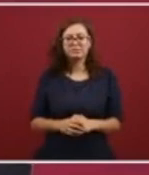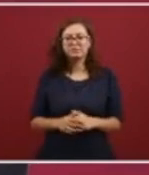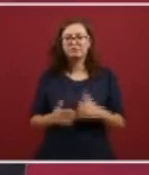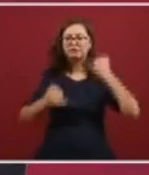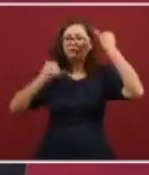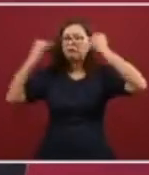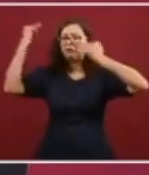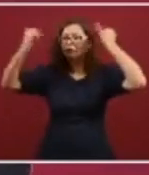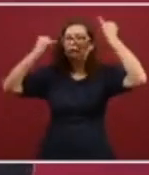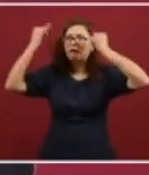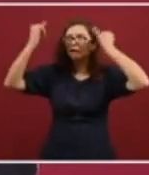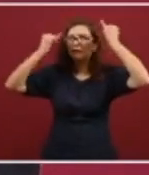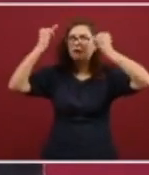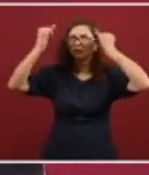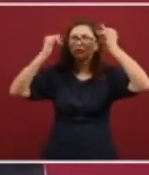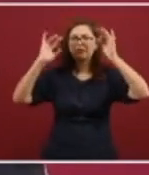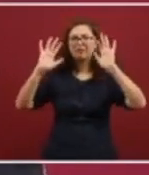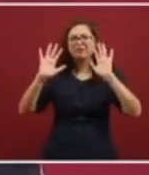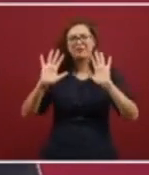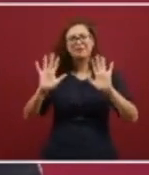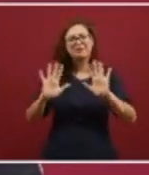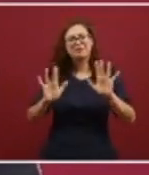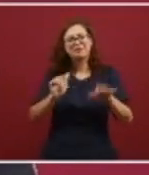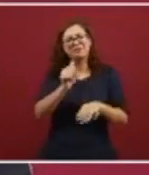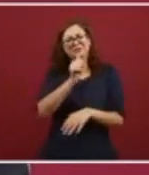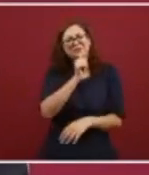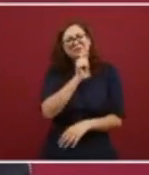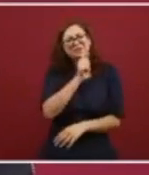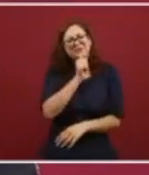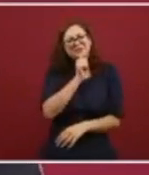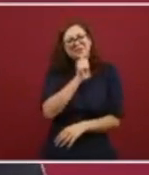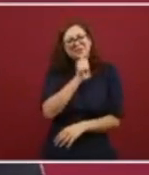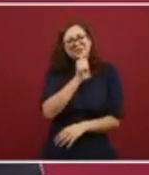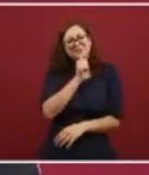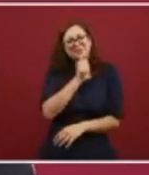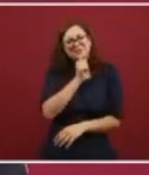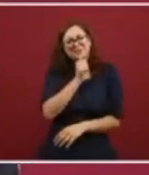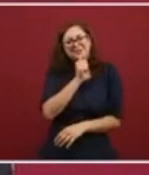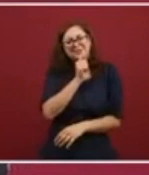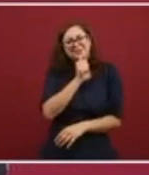proyectar cosas que no deban,